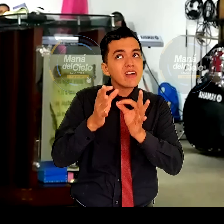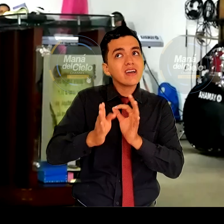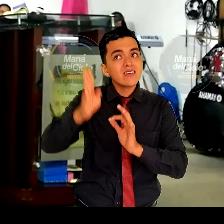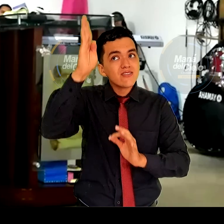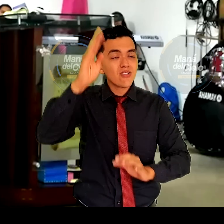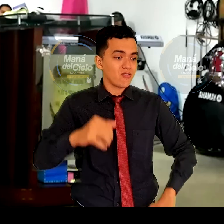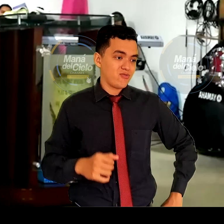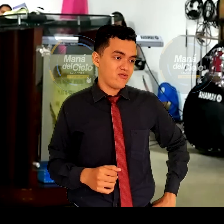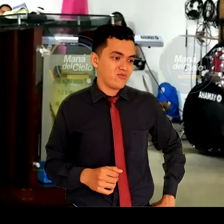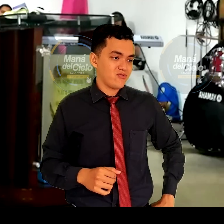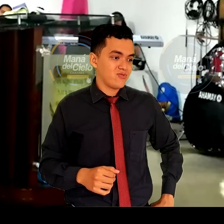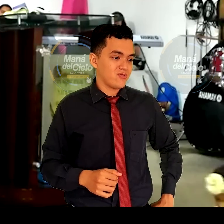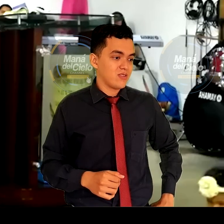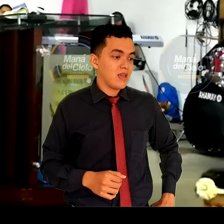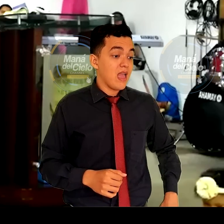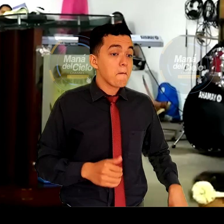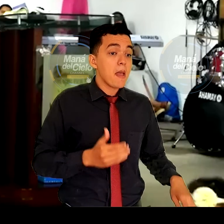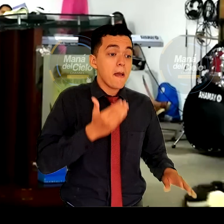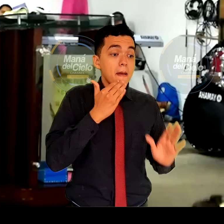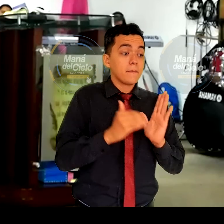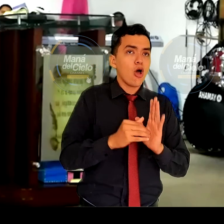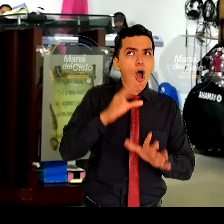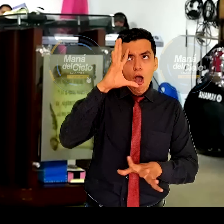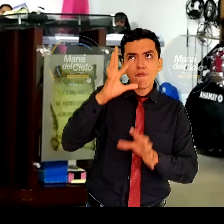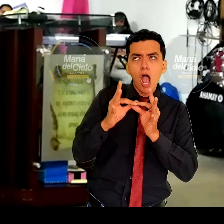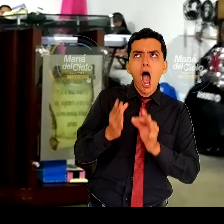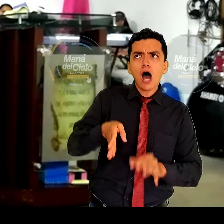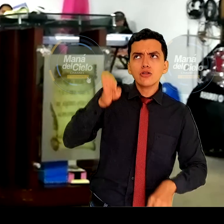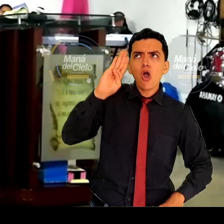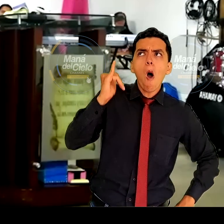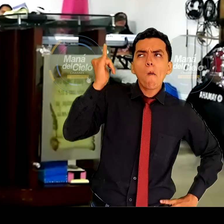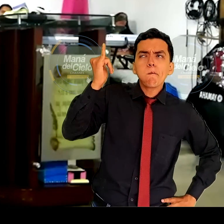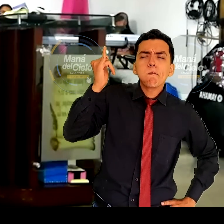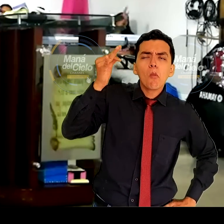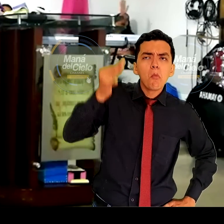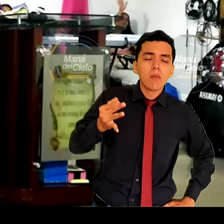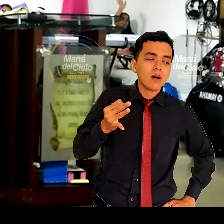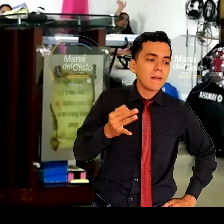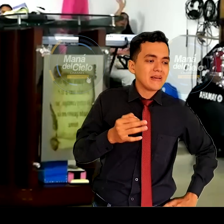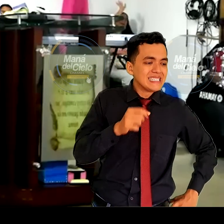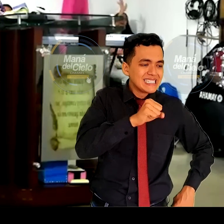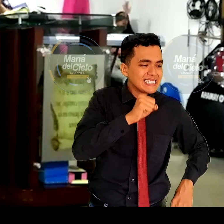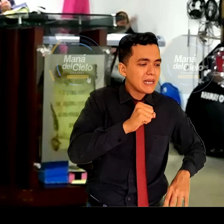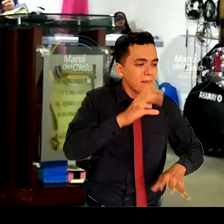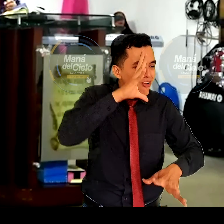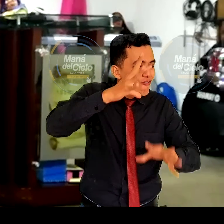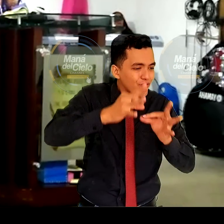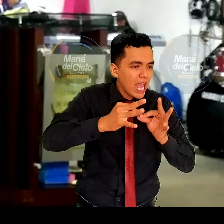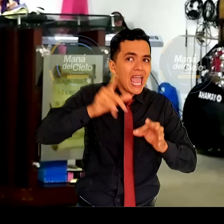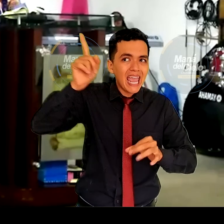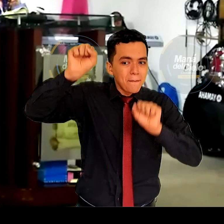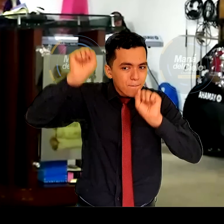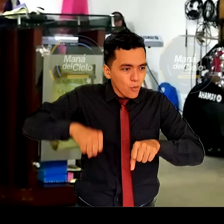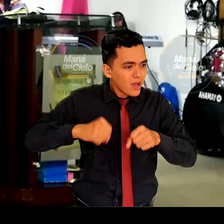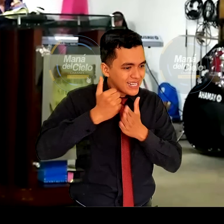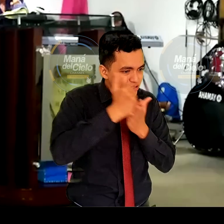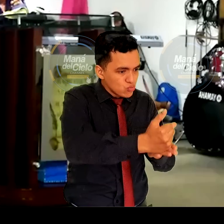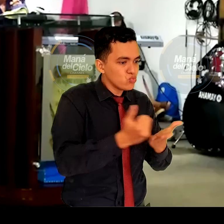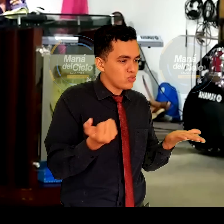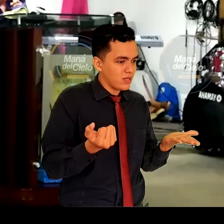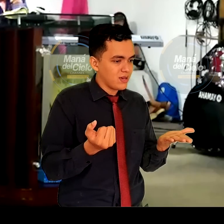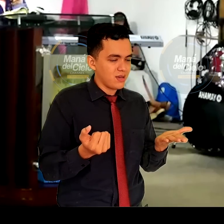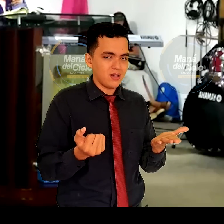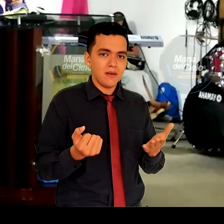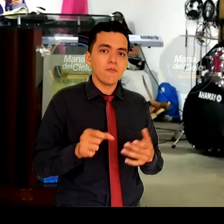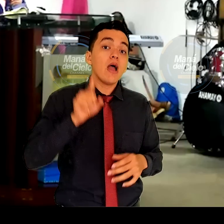No creer en Dios porque en Él creemos, es creerle a Dios, que Él ha dado promesas y Él no es hombre para que mienta, ni hijo de hombre para que